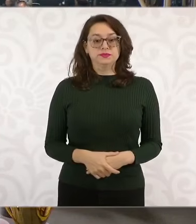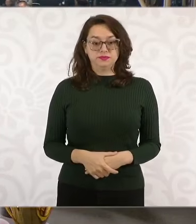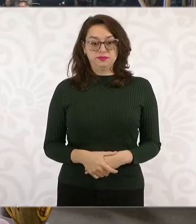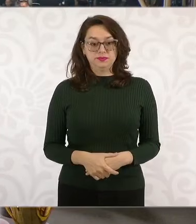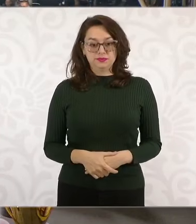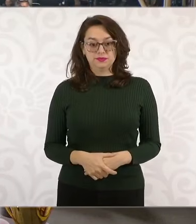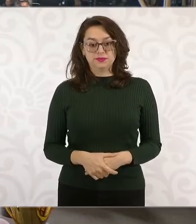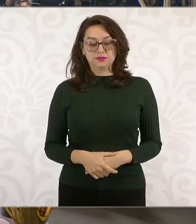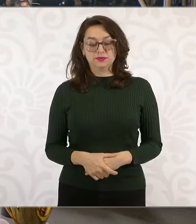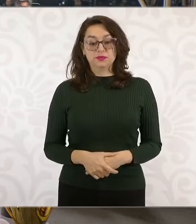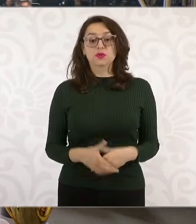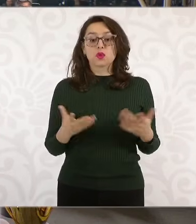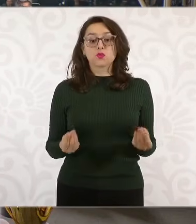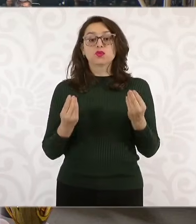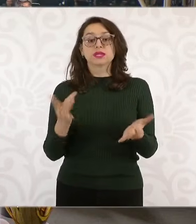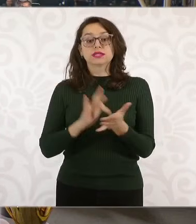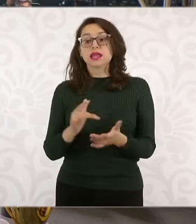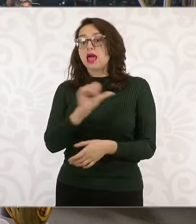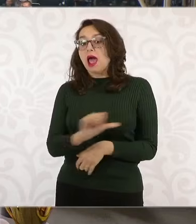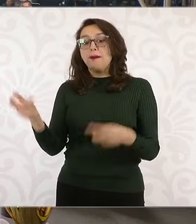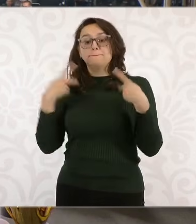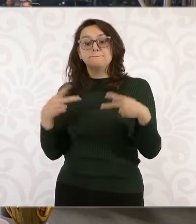Y agradecer a la gente, la verdad.